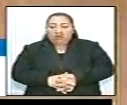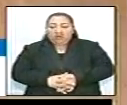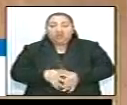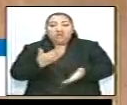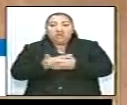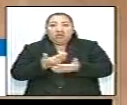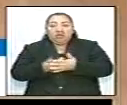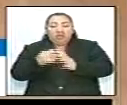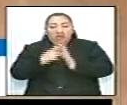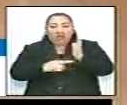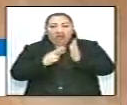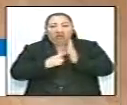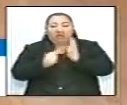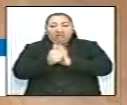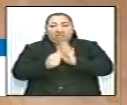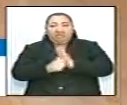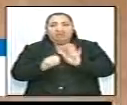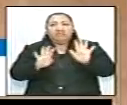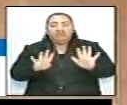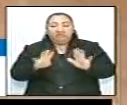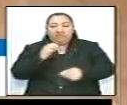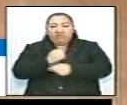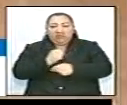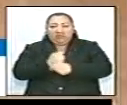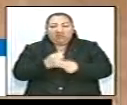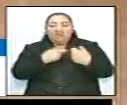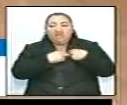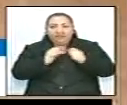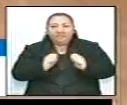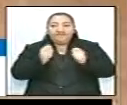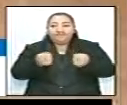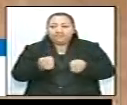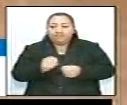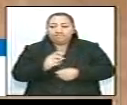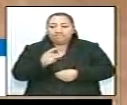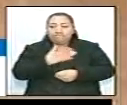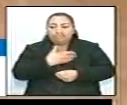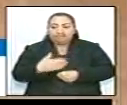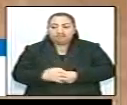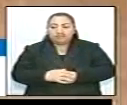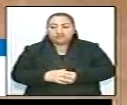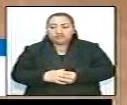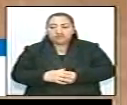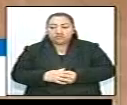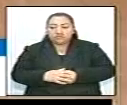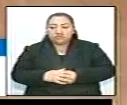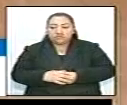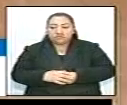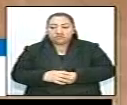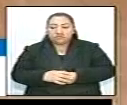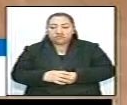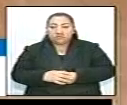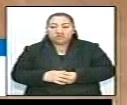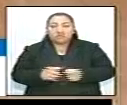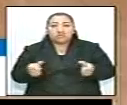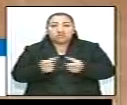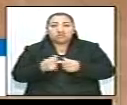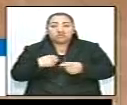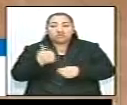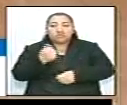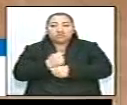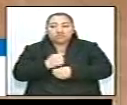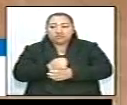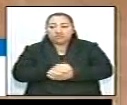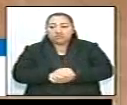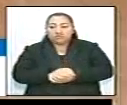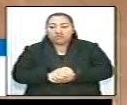del reglamento, el artículo 9, funciones y atribuciones de la presidencia. La presidencia de la comisión tiene las siguientes funciones